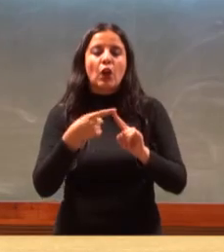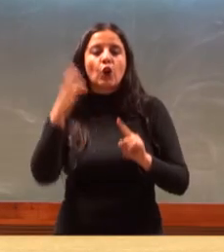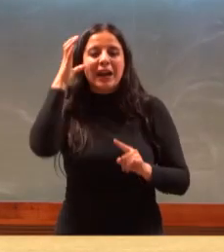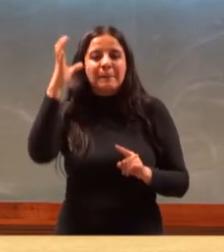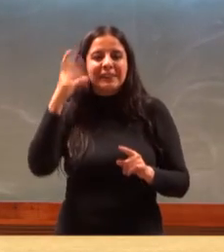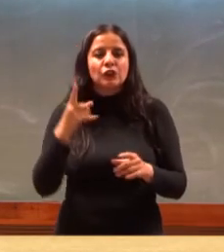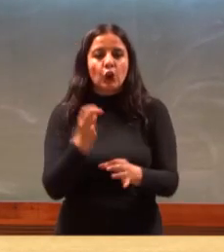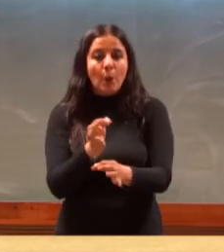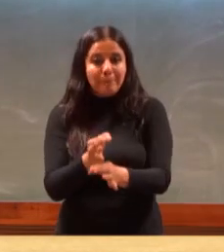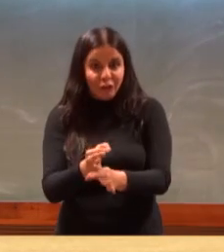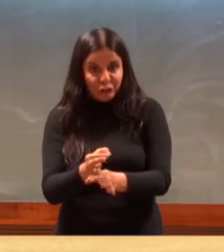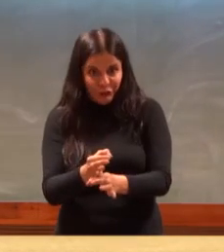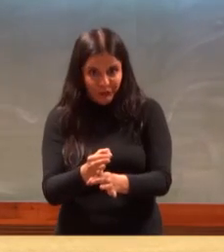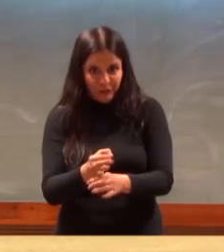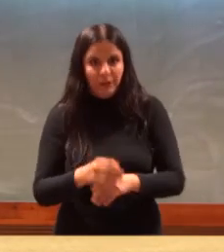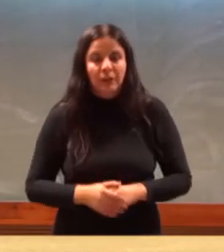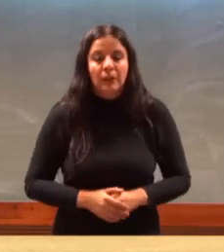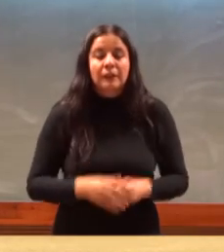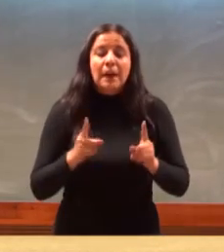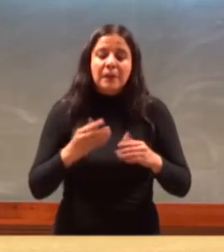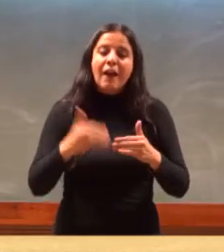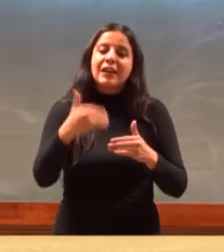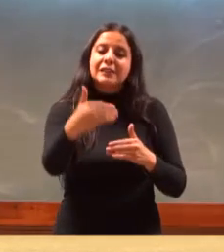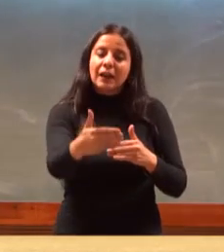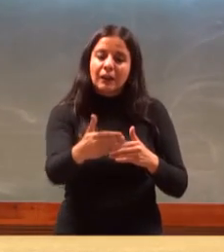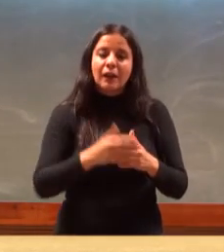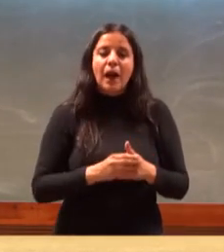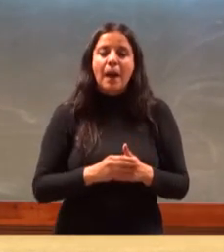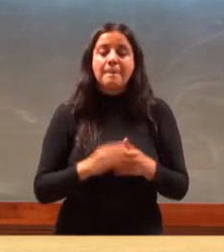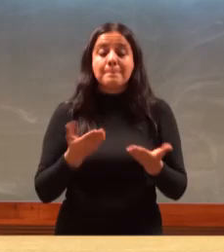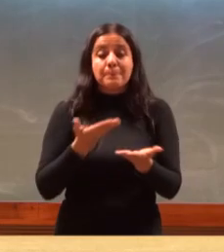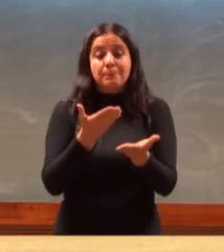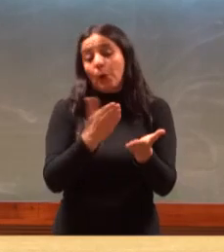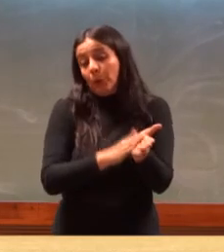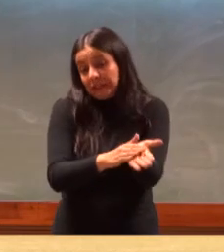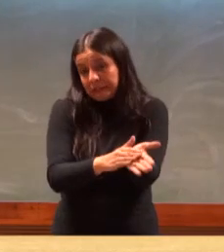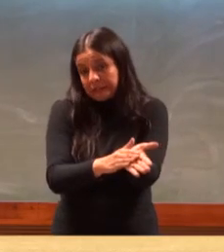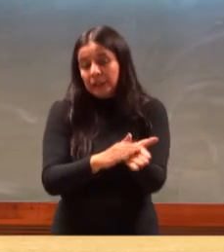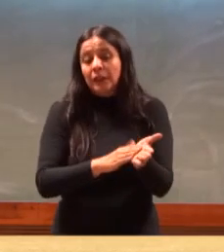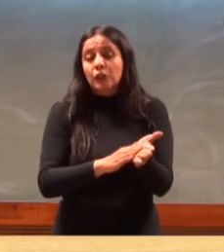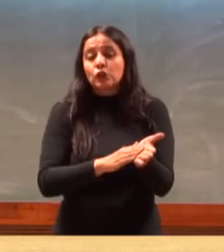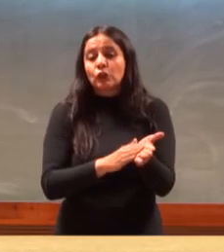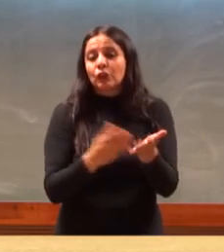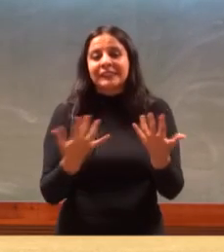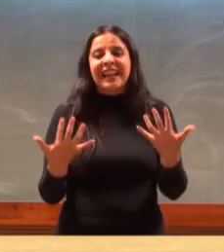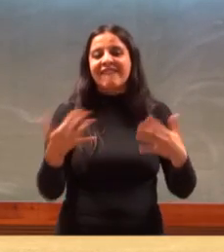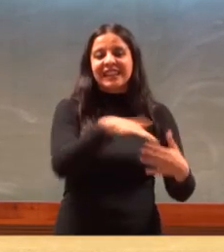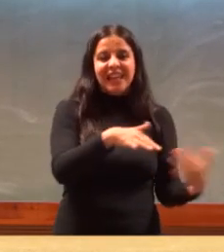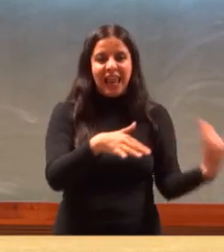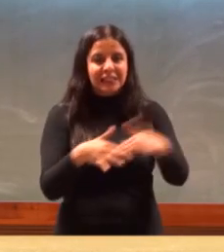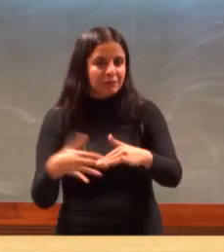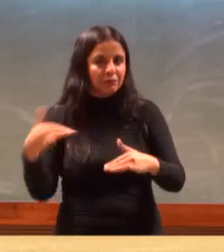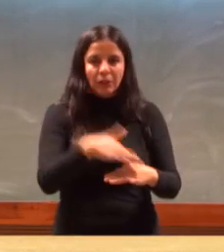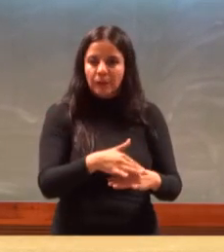avanzar avanzar también en relación a a propuestas transversales a partir de esta idea de seminarios permanentes que son